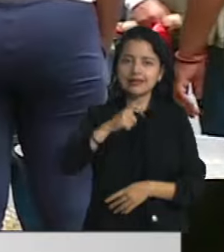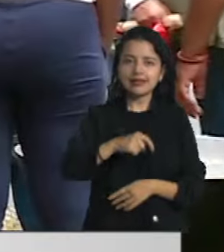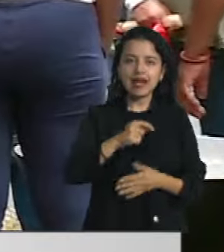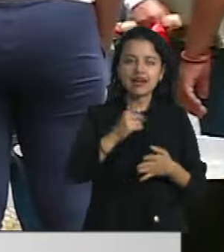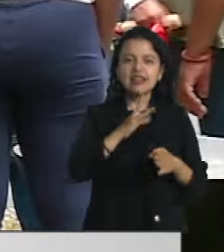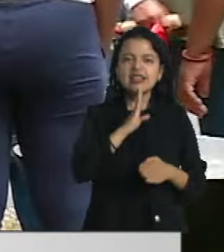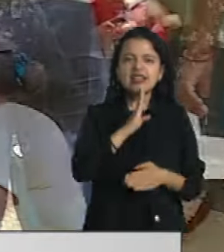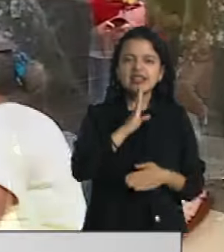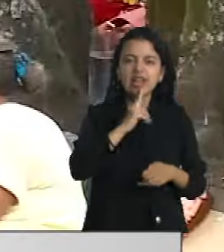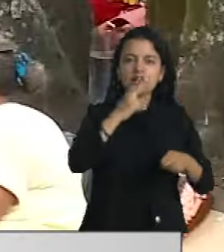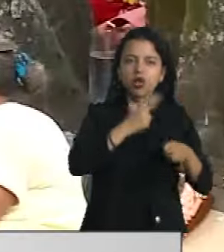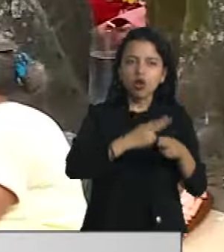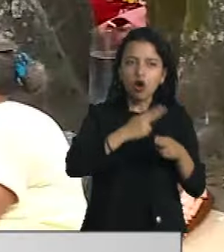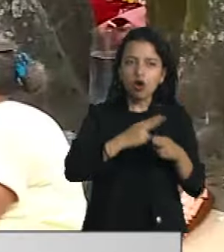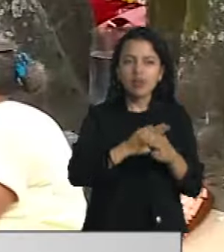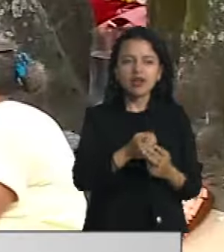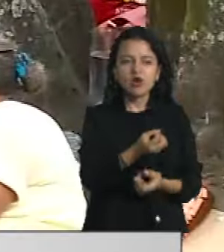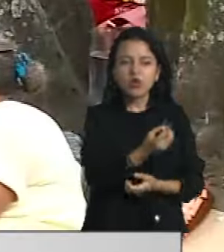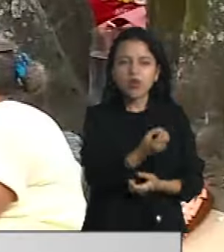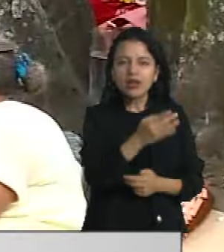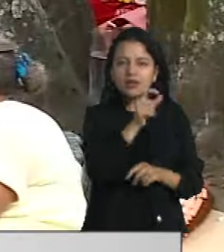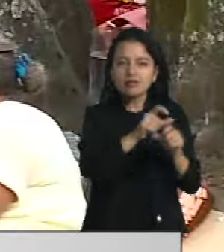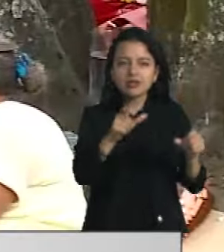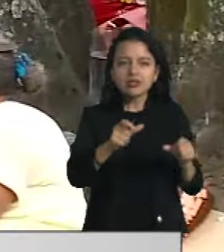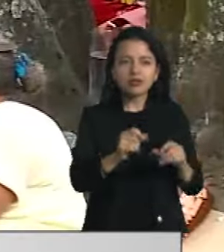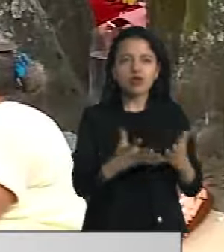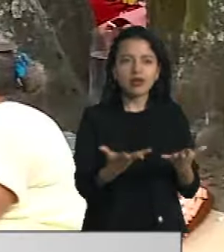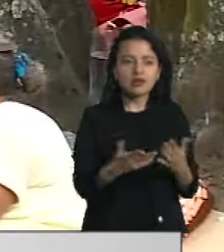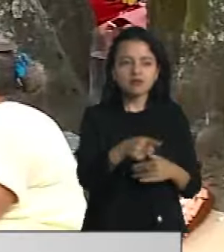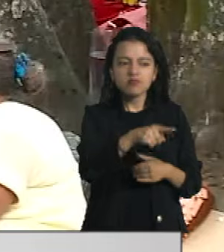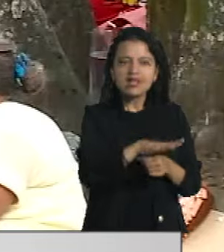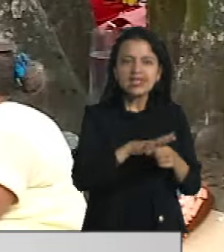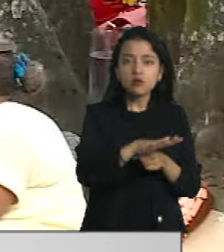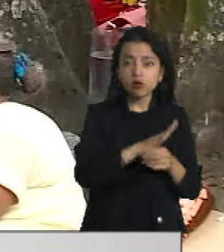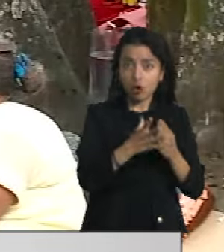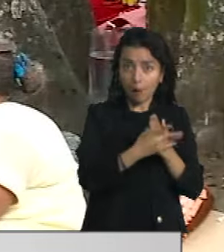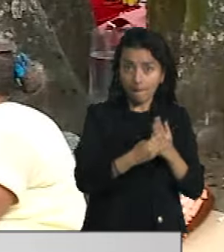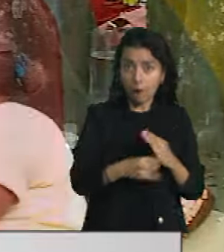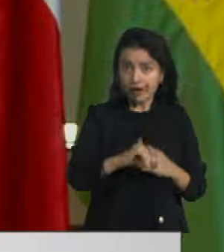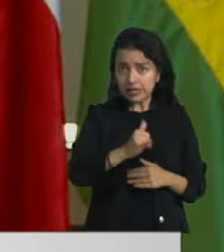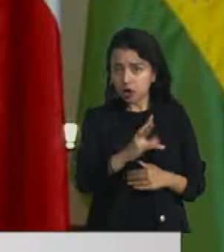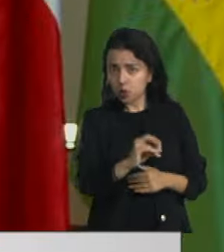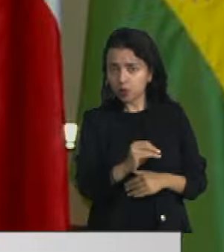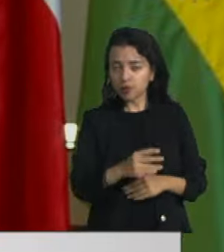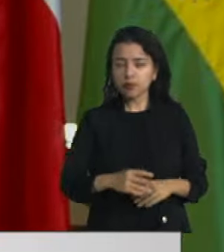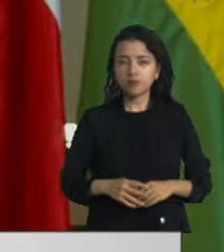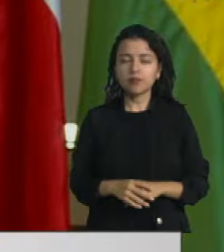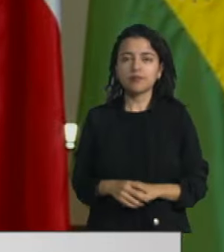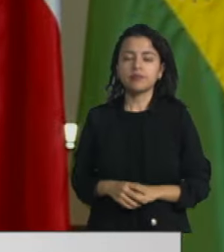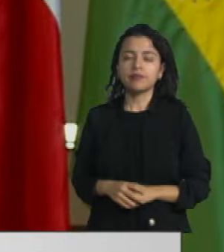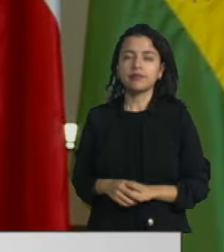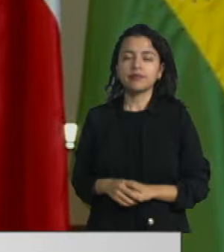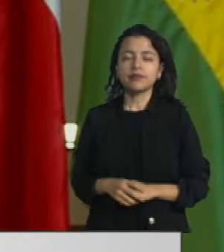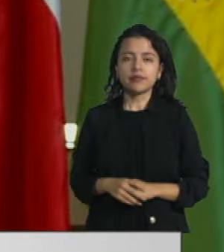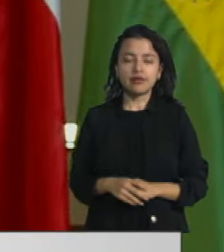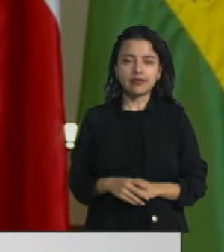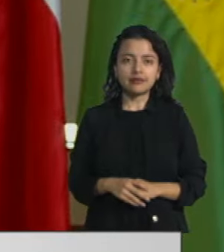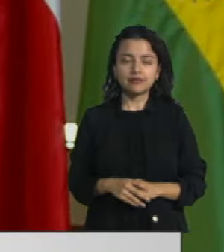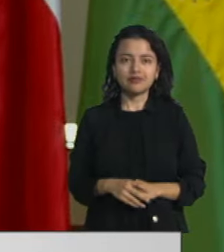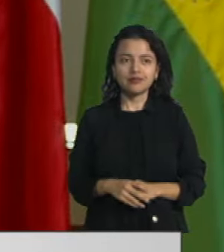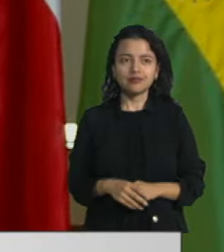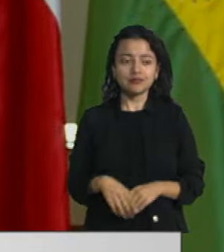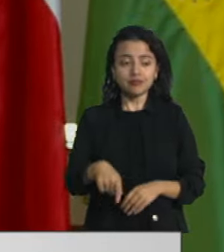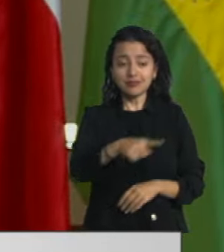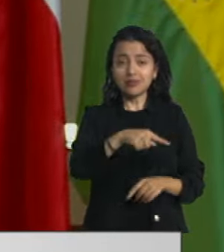de las personas que se encuentran en el sector con el fin de validar su condición de vulnerabilidad. Cabe resaltar que los manifestantes se